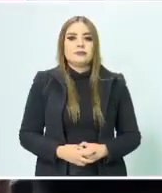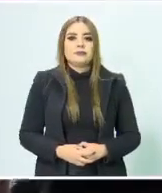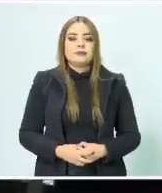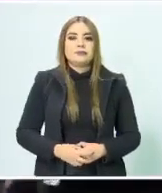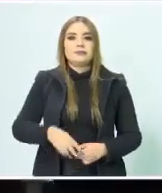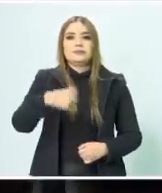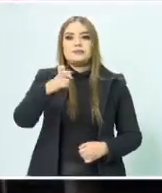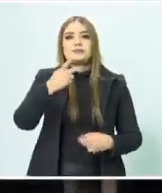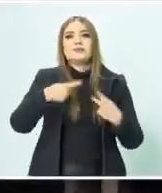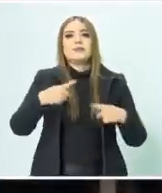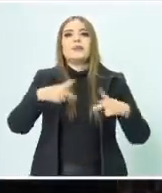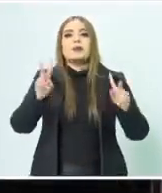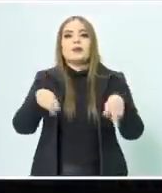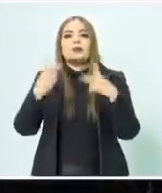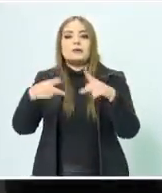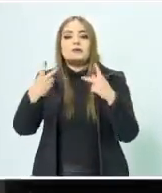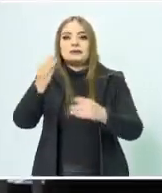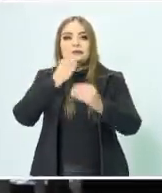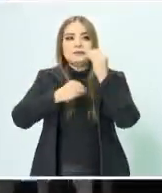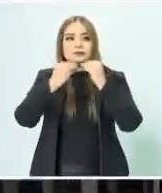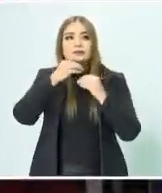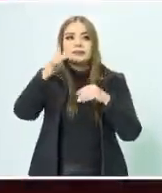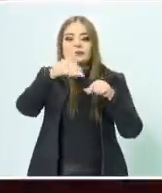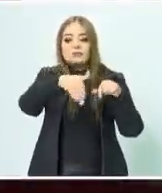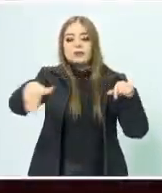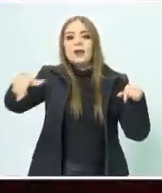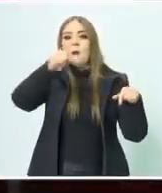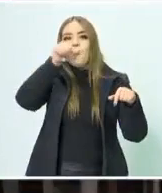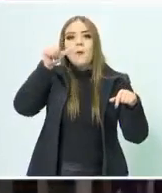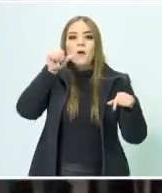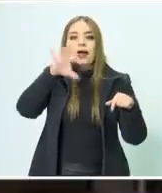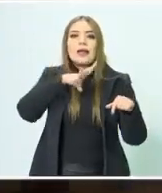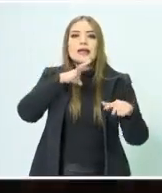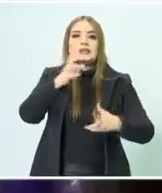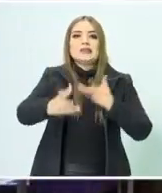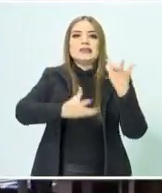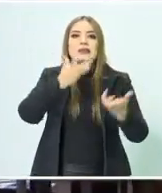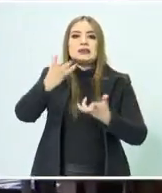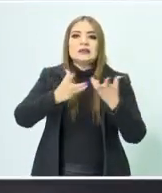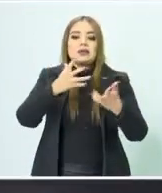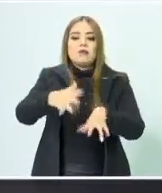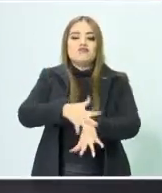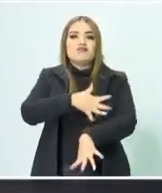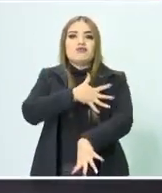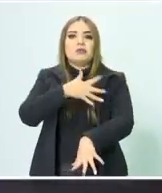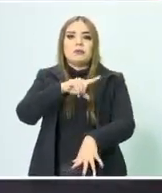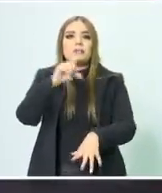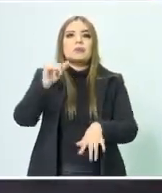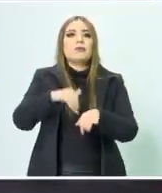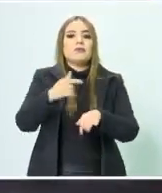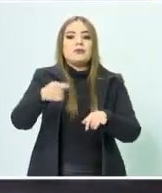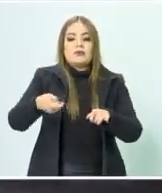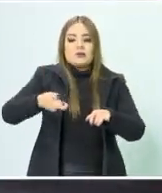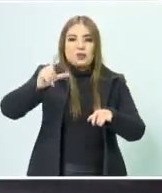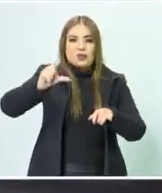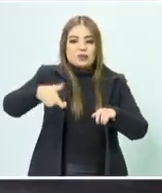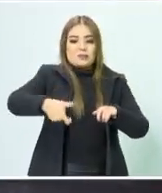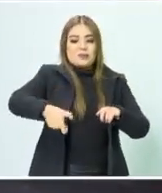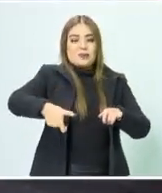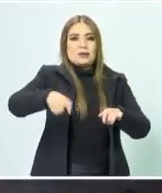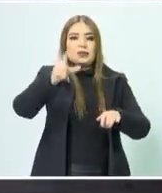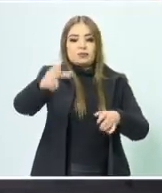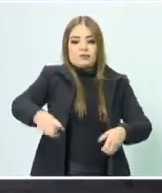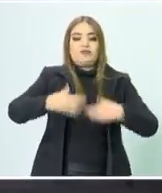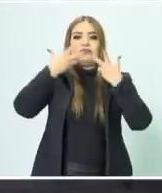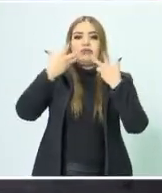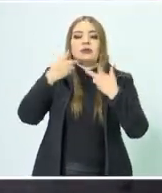Un comerciante de alimentos que está ubicado en la avenida Juárez resultó con quemaduras de segundo grado luego de un flamazo durante las peregrinaciones a la